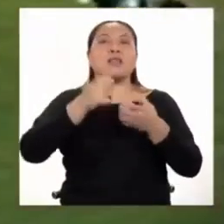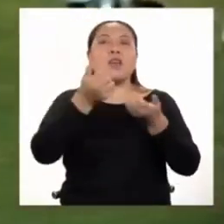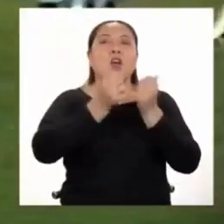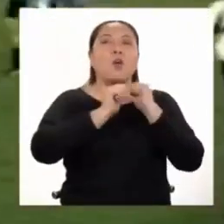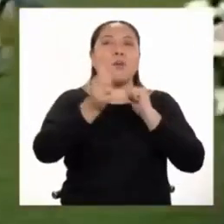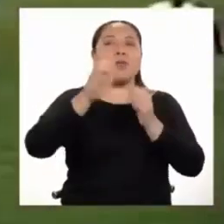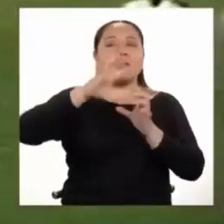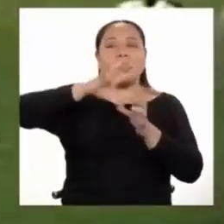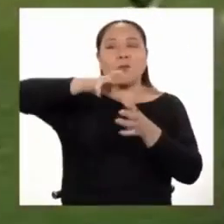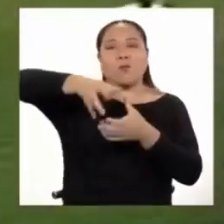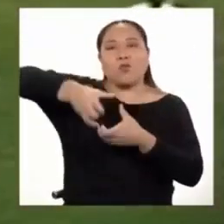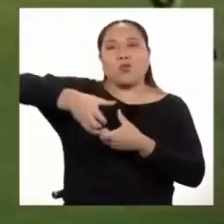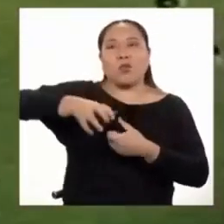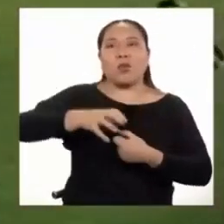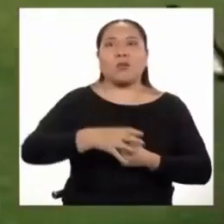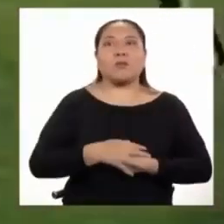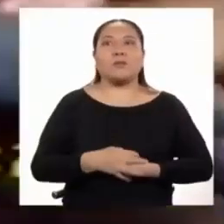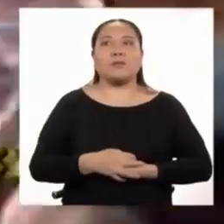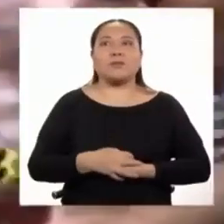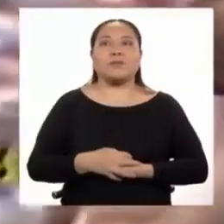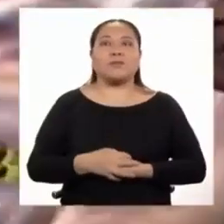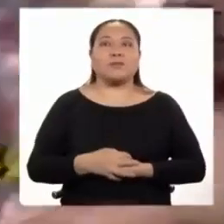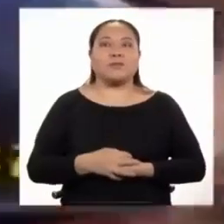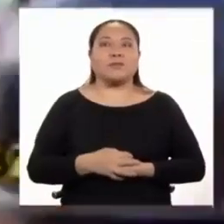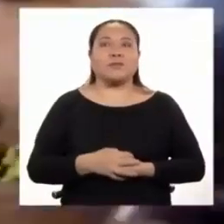Terminó el partido.